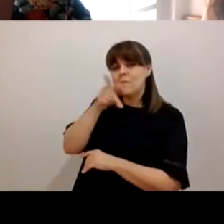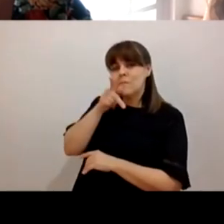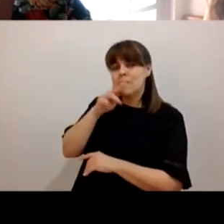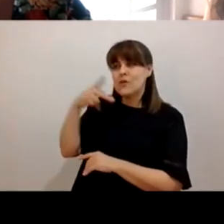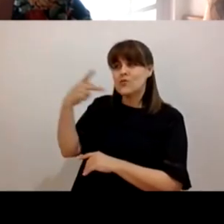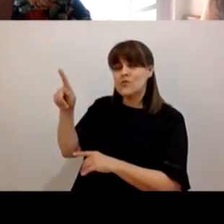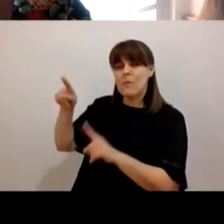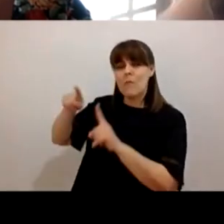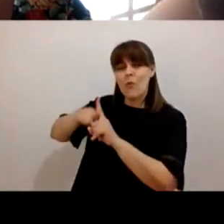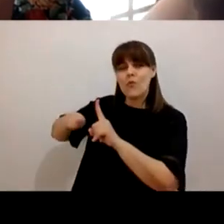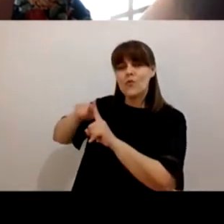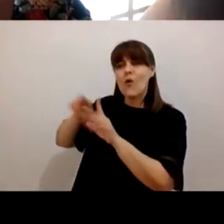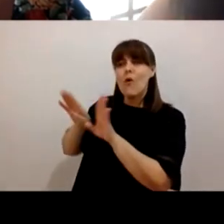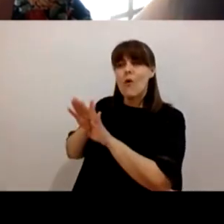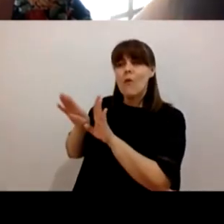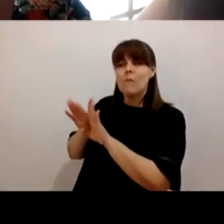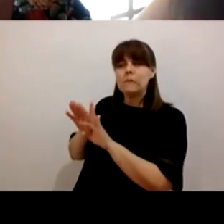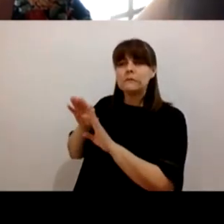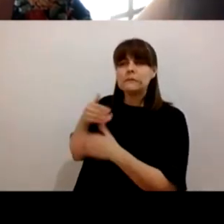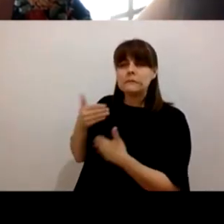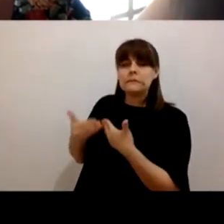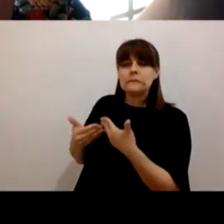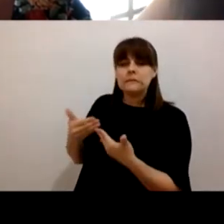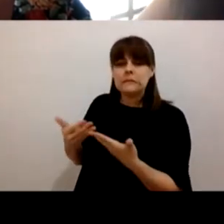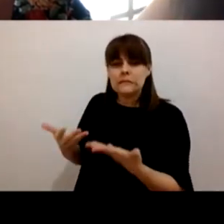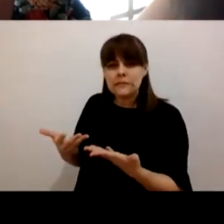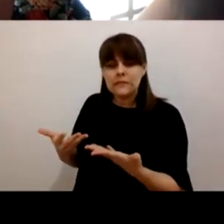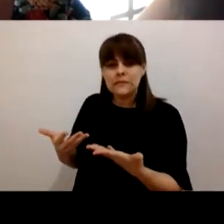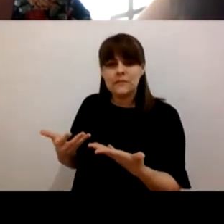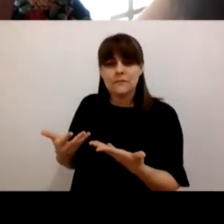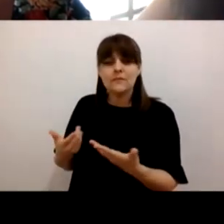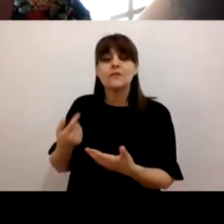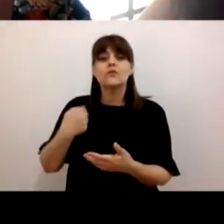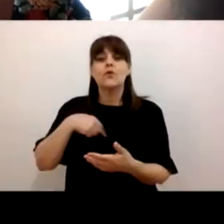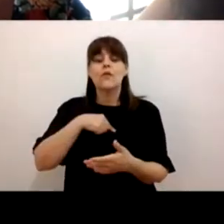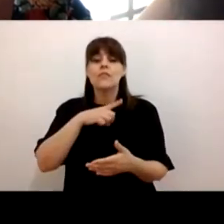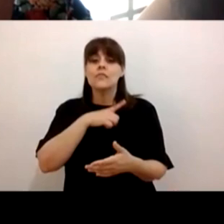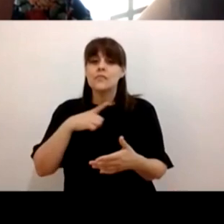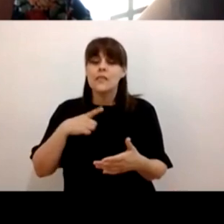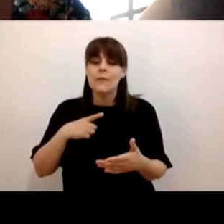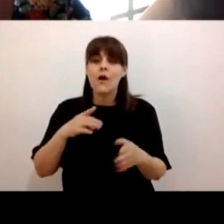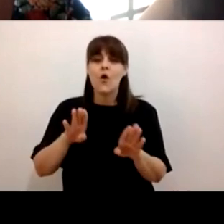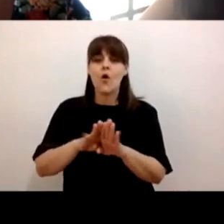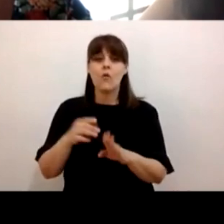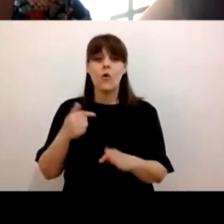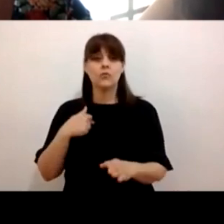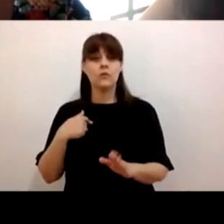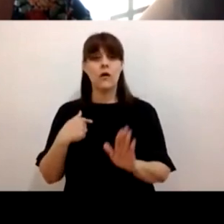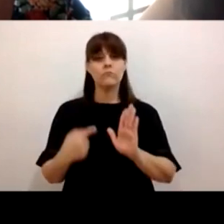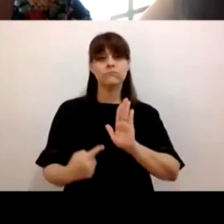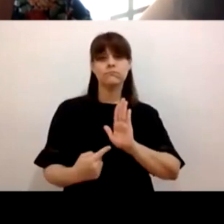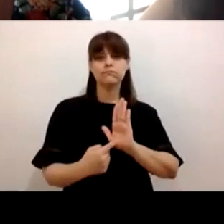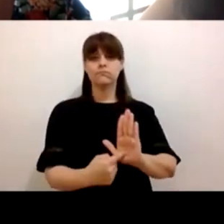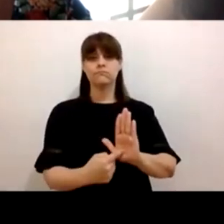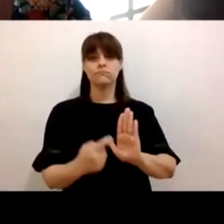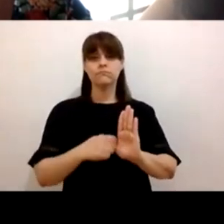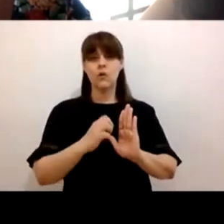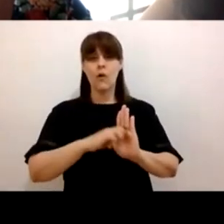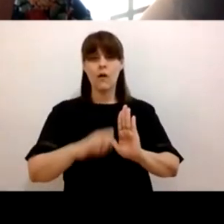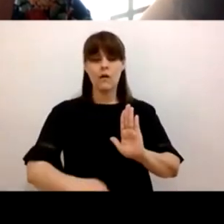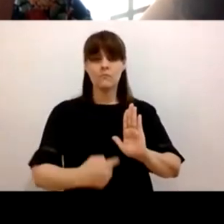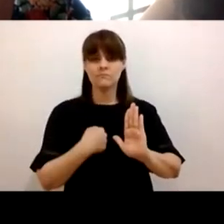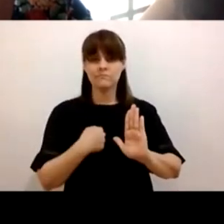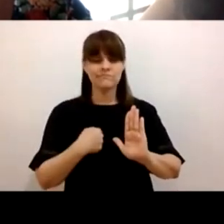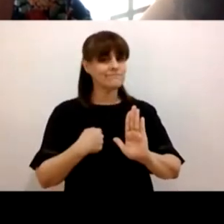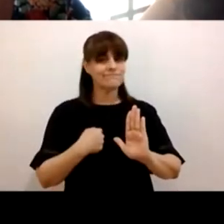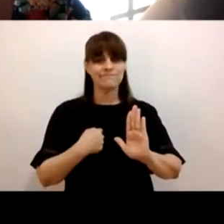entonces por ahí me parece que hay que evitar presentarnos como modelo y para el